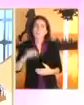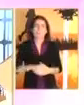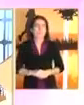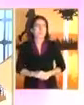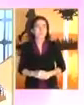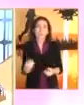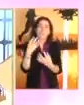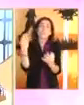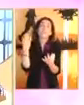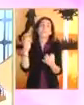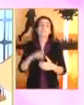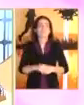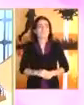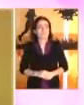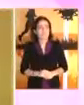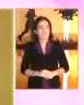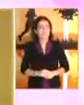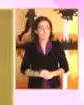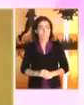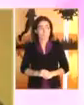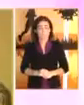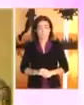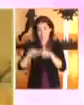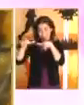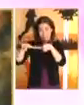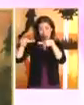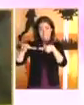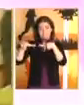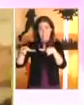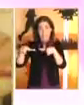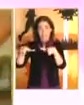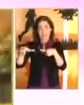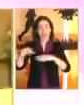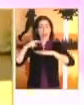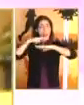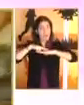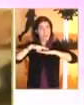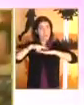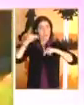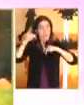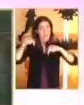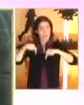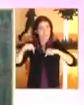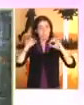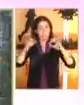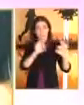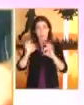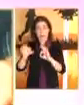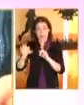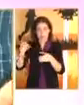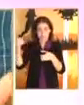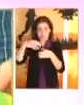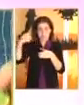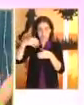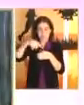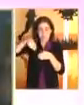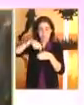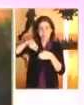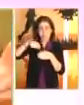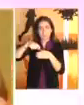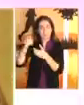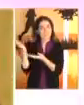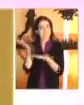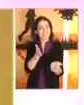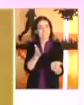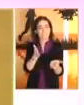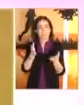hoy? En esta sala, sobre esta camilla y con este preparado de castañas, hoy les invitamos a